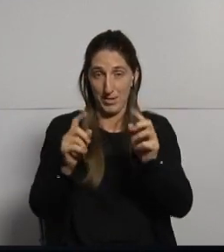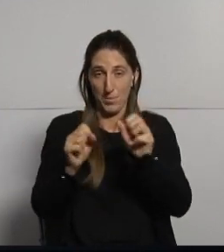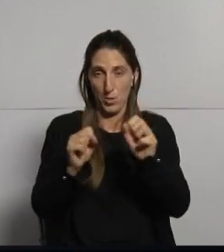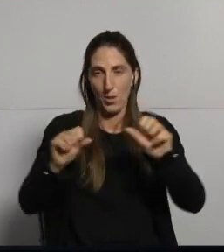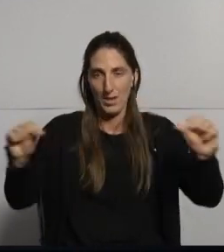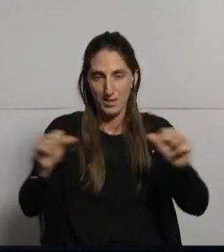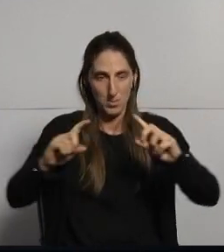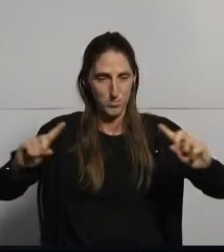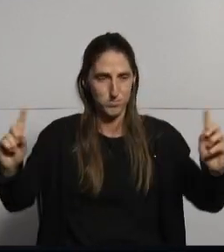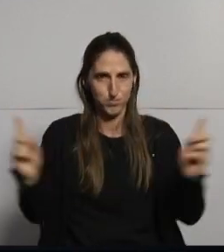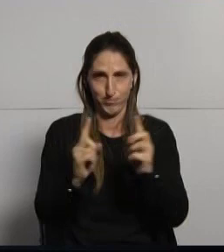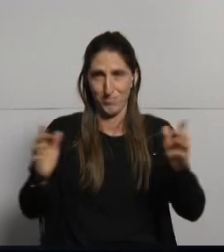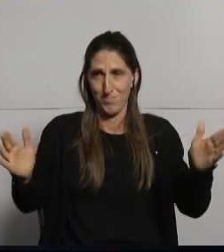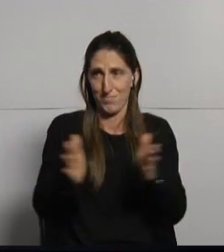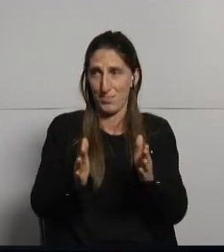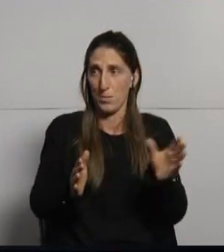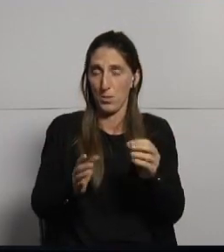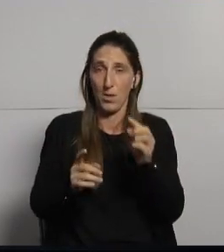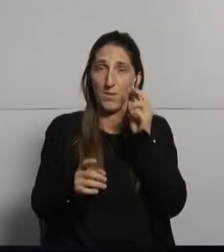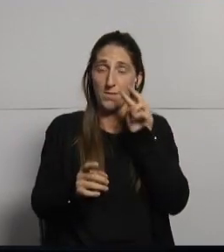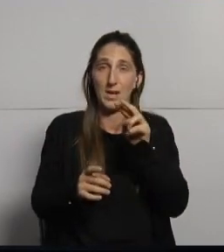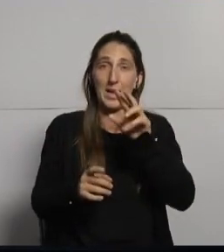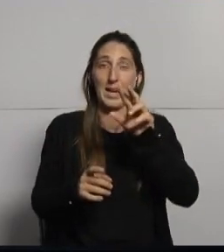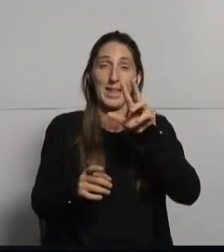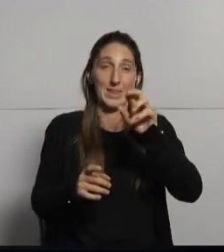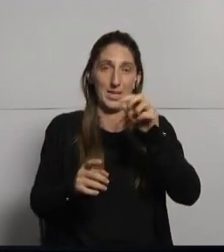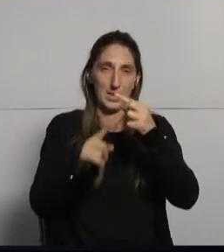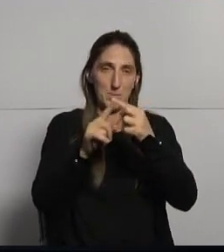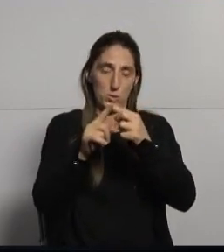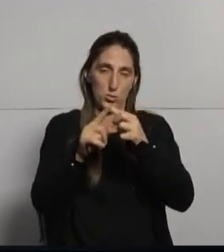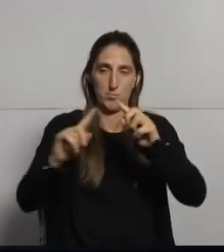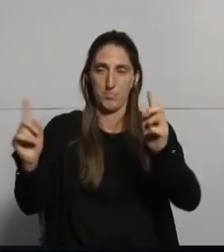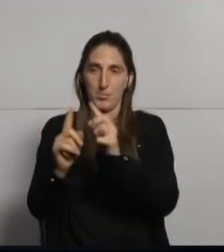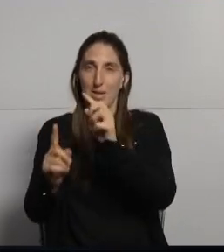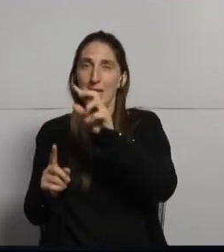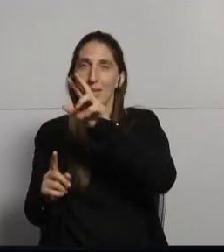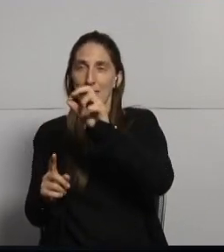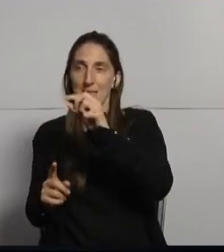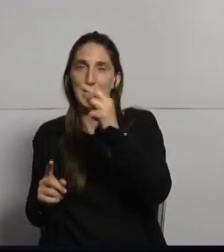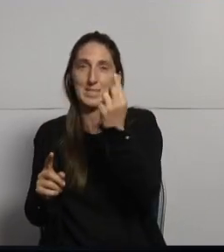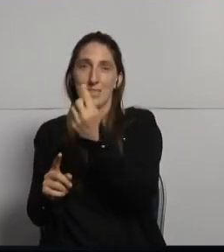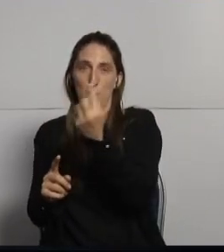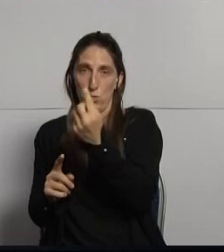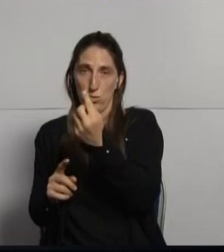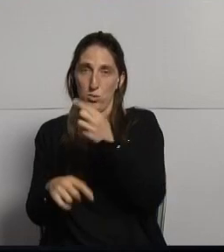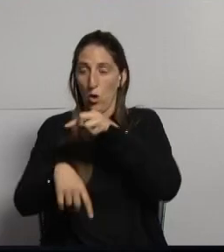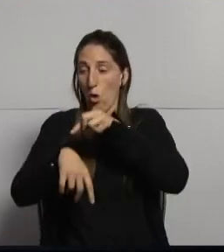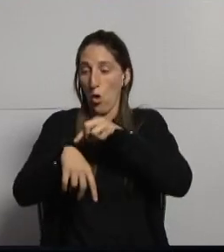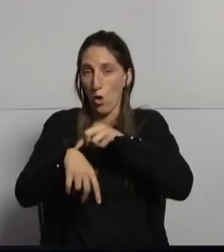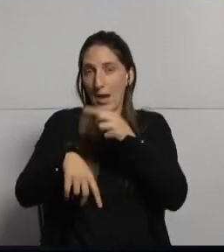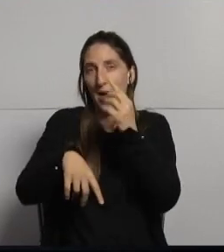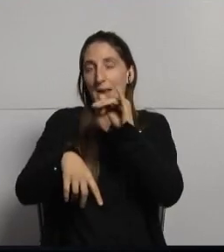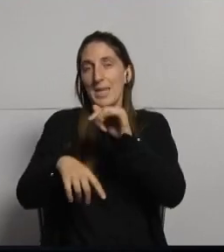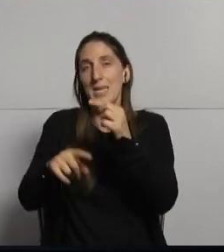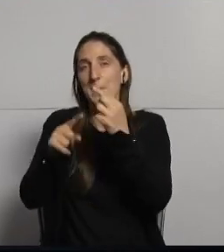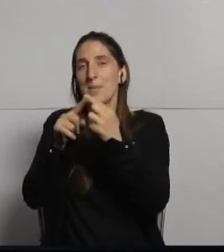30 segundos y puedo ver toda la gente que pasó, cada persona, si de pronto ustedes no lo identifican, cada persona tiene la hora y los minutos